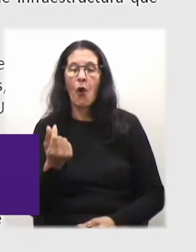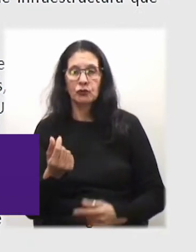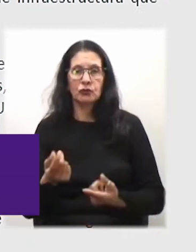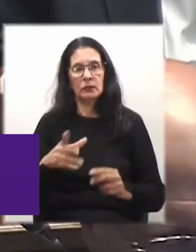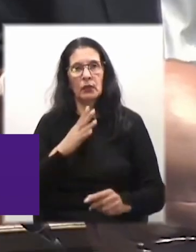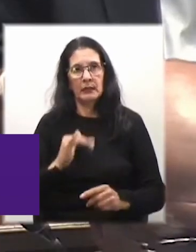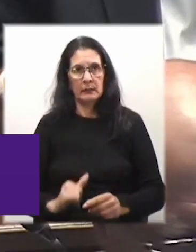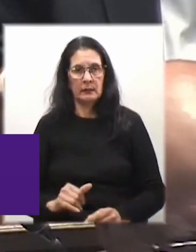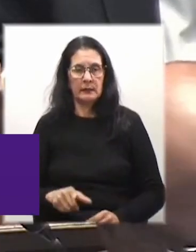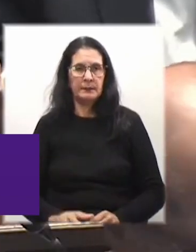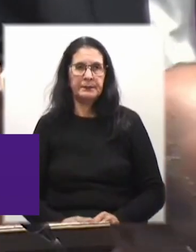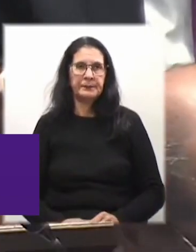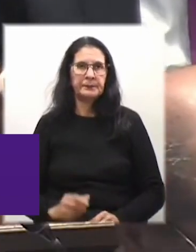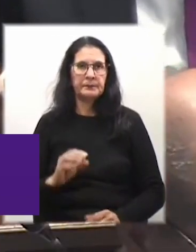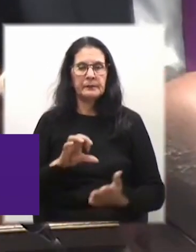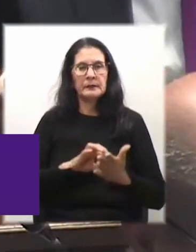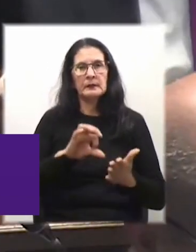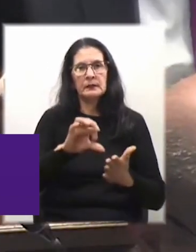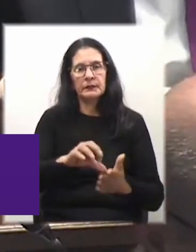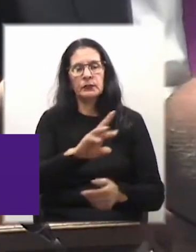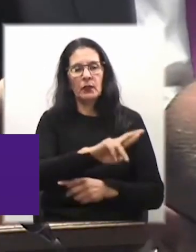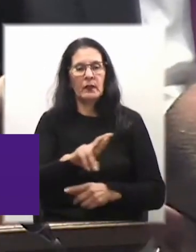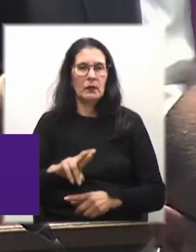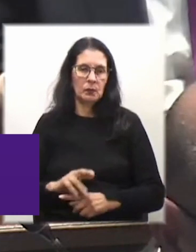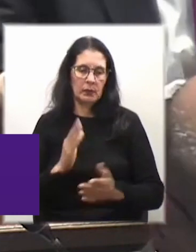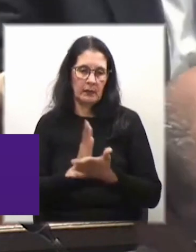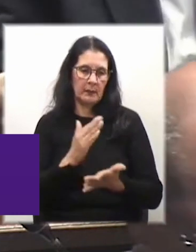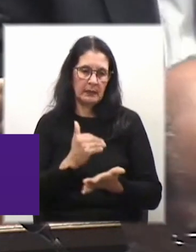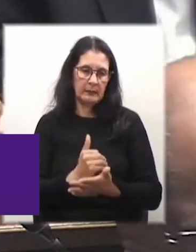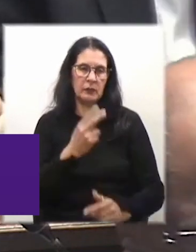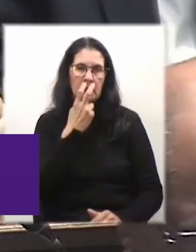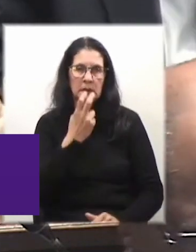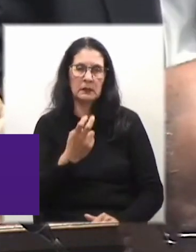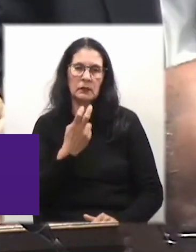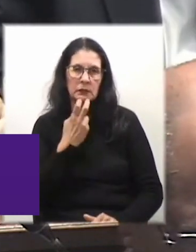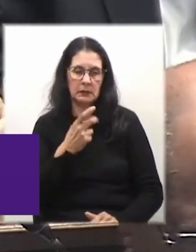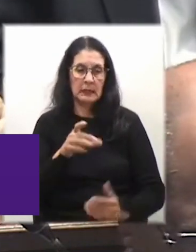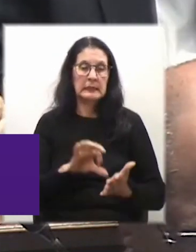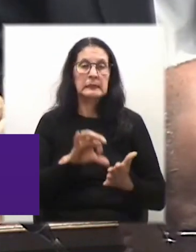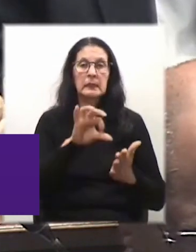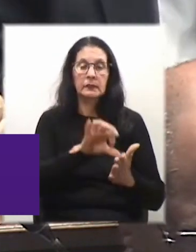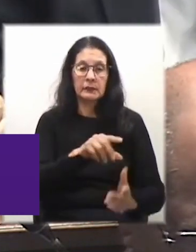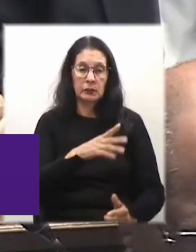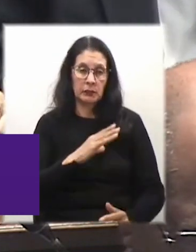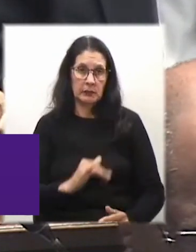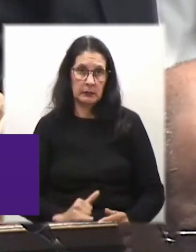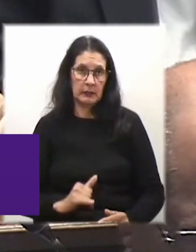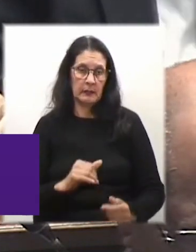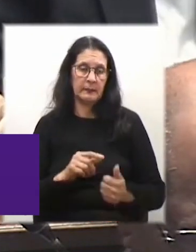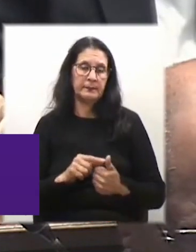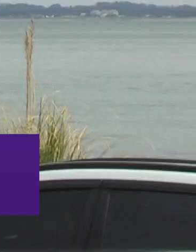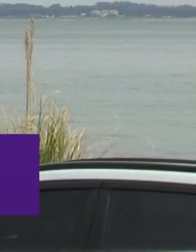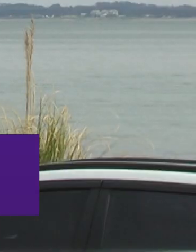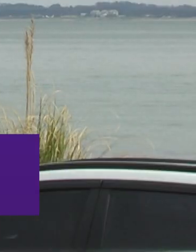creo que acá hay una obra de un gobierno electo por la ciudadanía que su plan de gobierno además, yo lo recordaba ayer, había